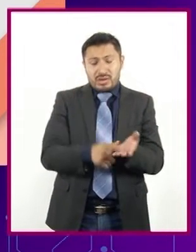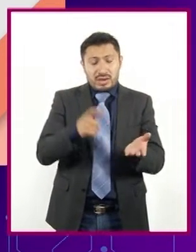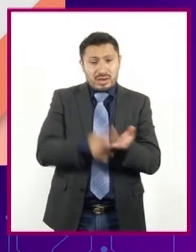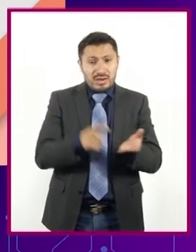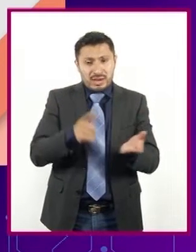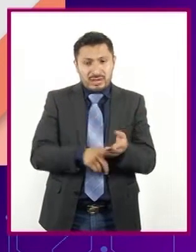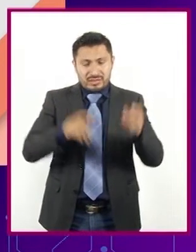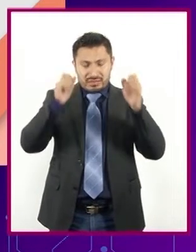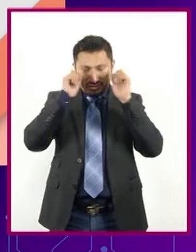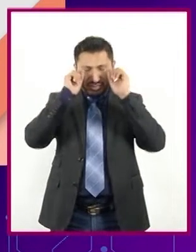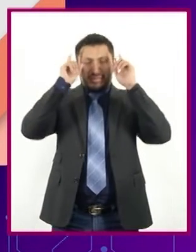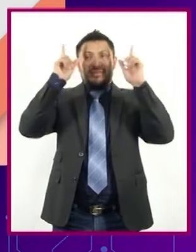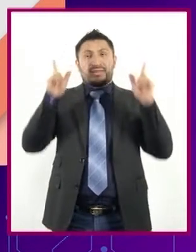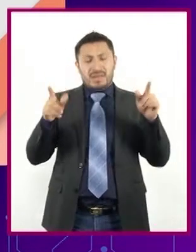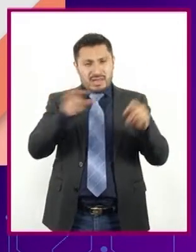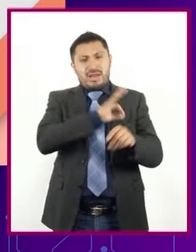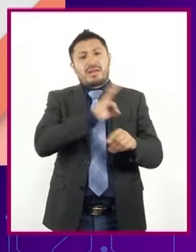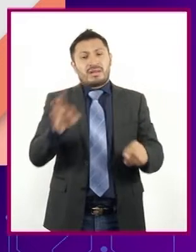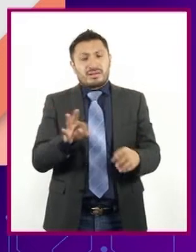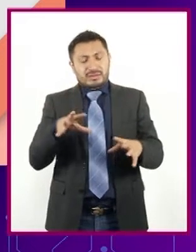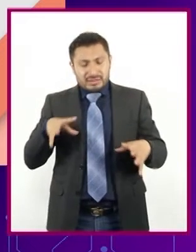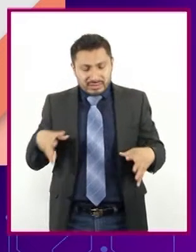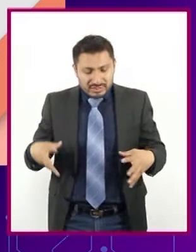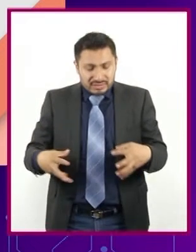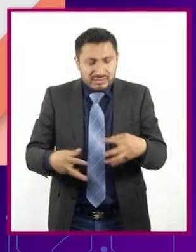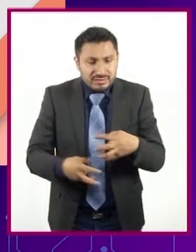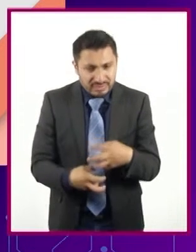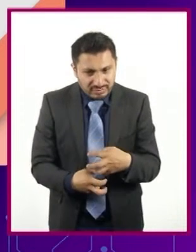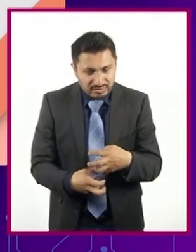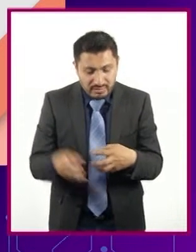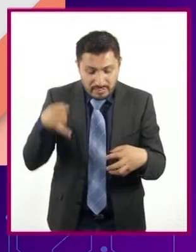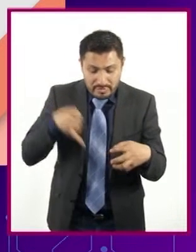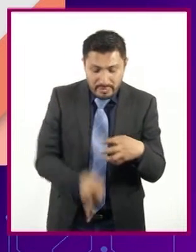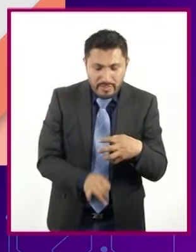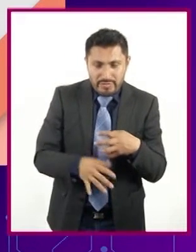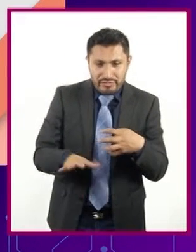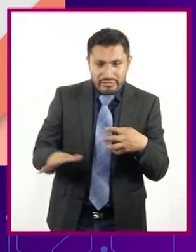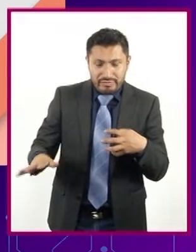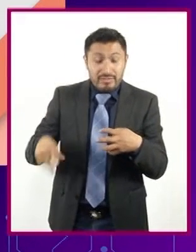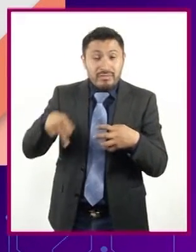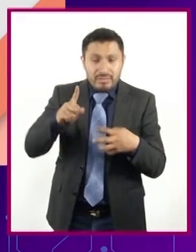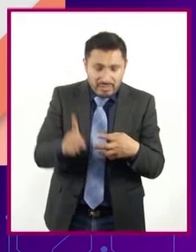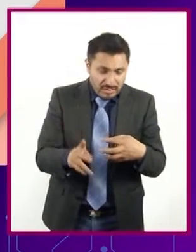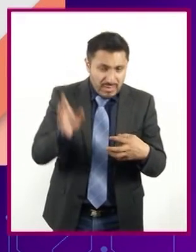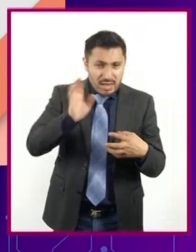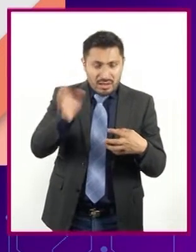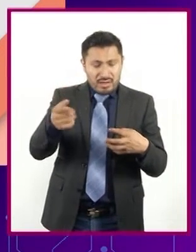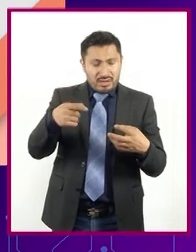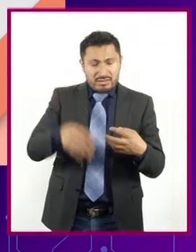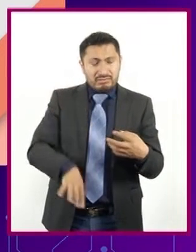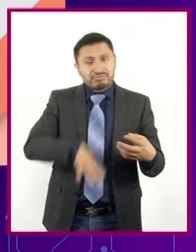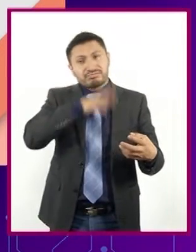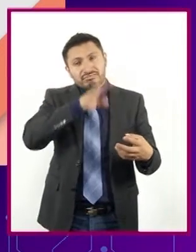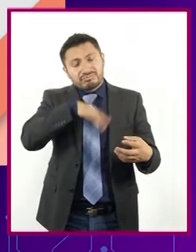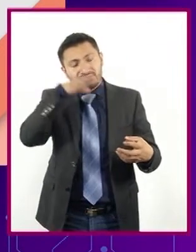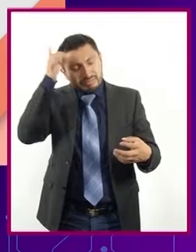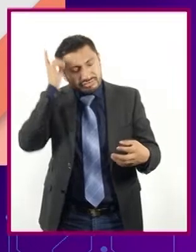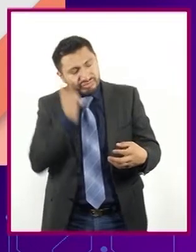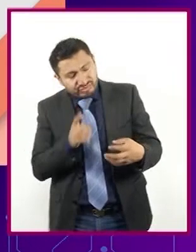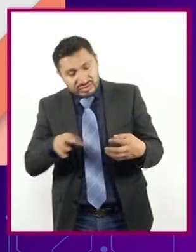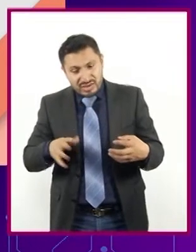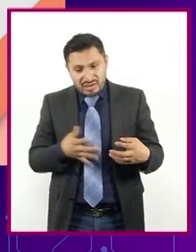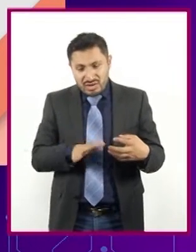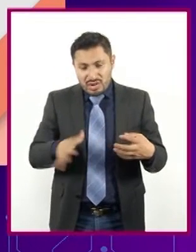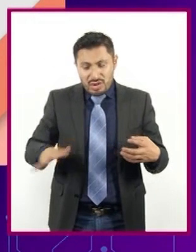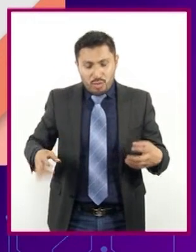está despierto, tiene la capacidad de sujetarse bien al fondo del mar, pero cuando éste se descuida o se duerme, la